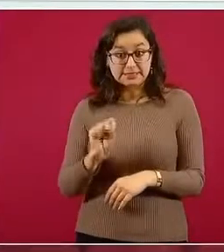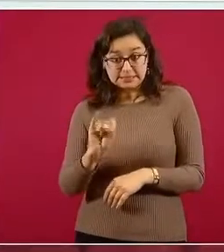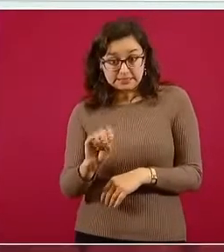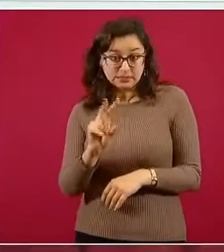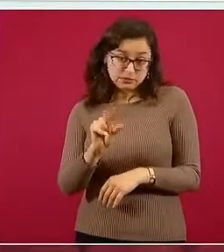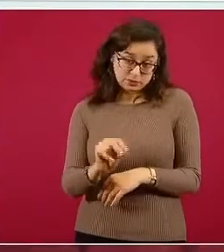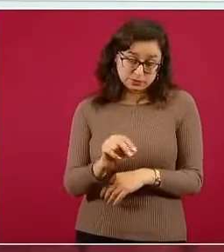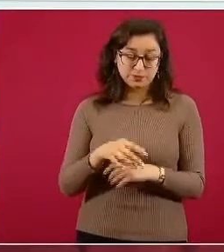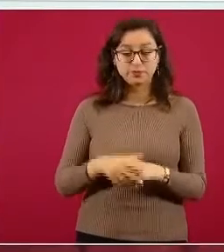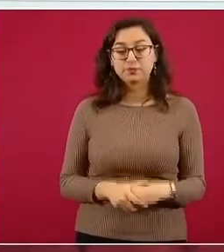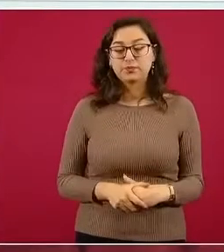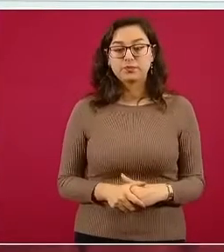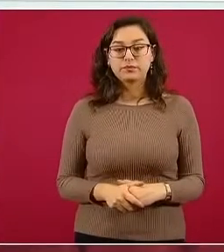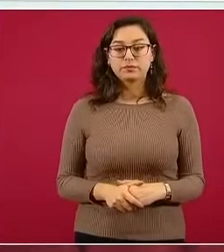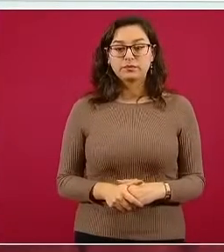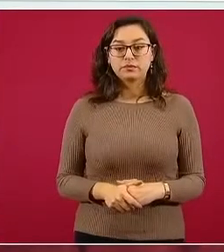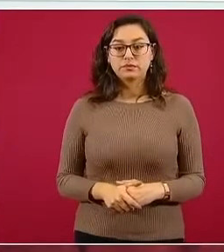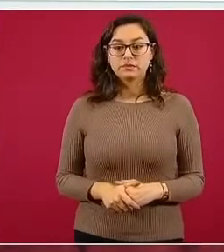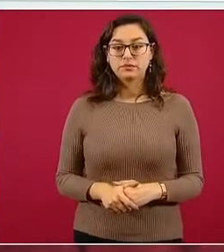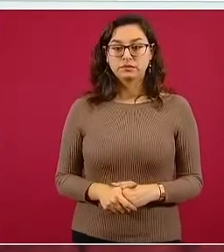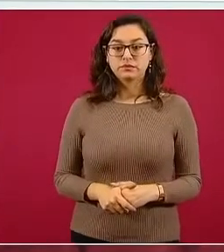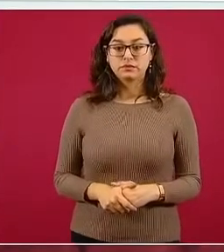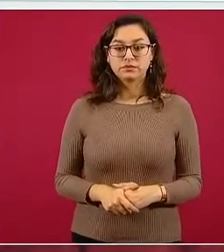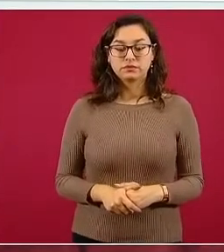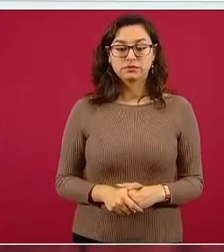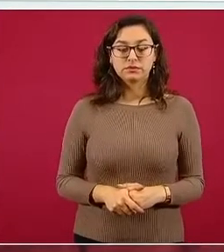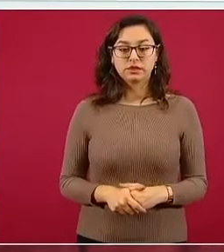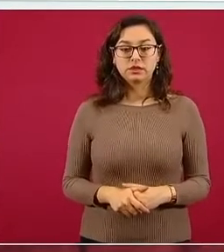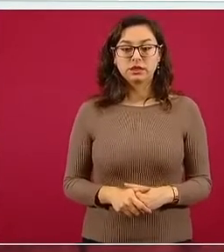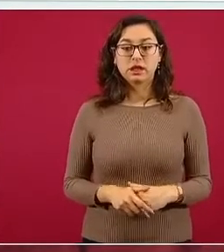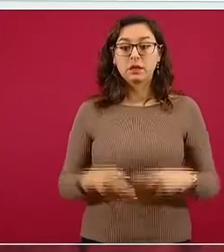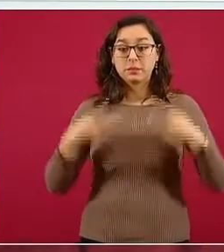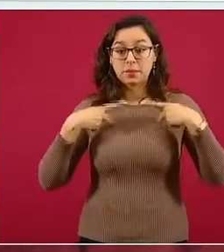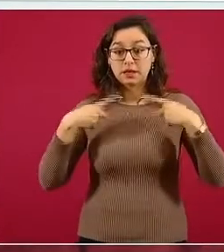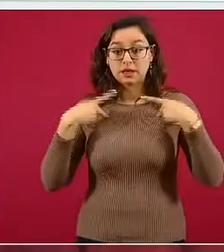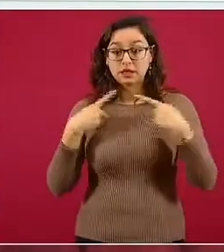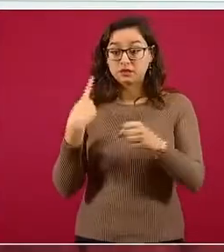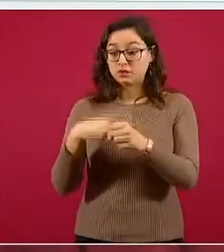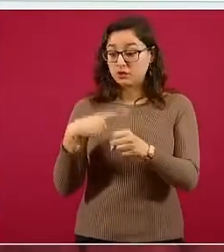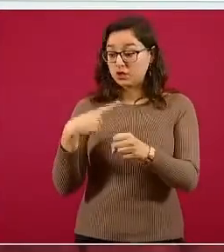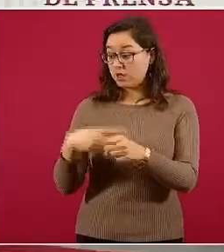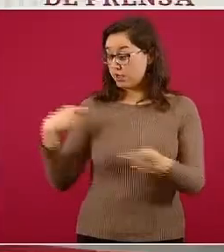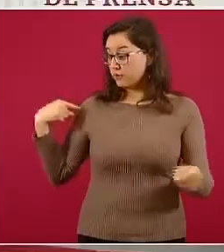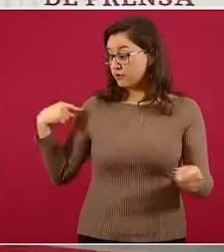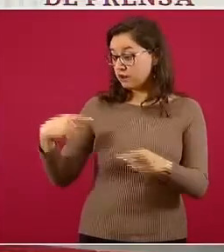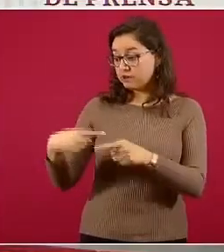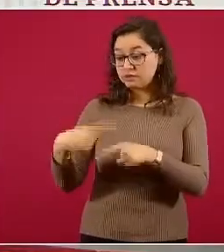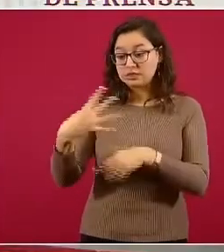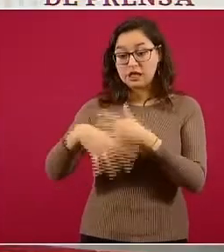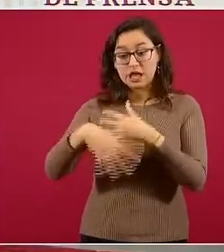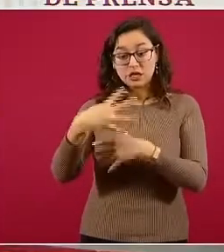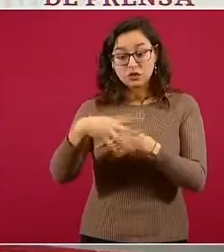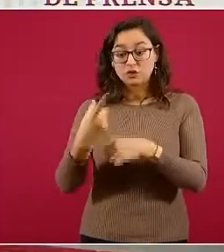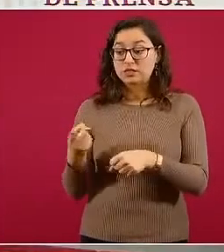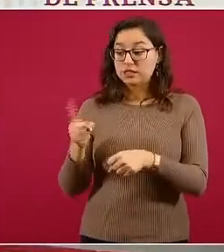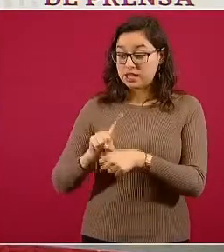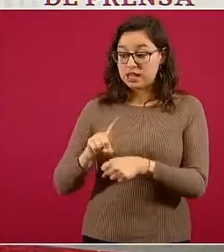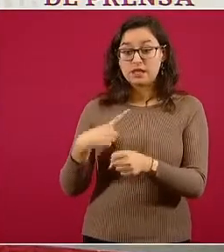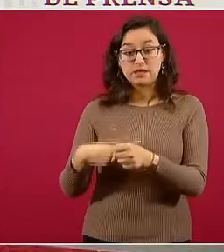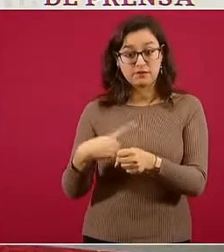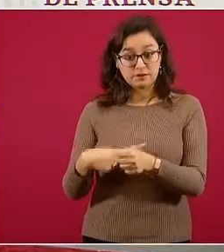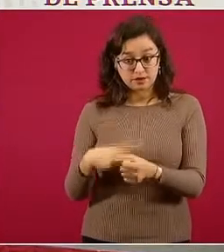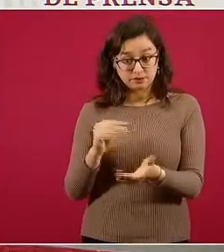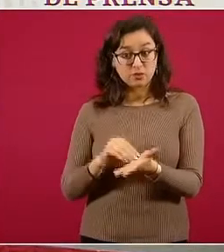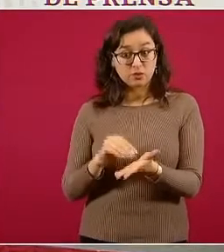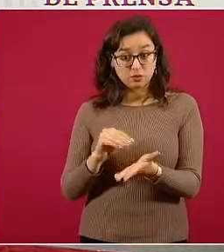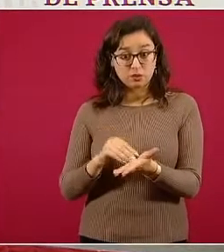ocurriendo. 5% la proporción de casos activos estimados, es decir, el grupo de personas que conforman la epidemia